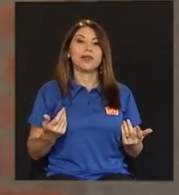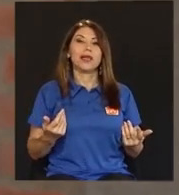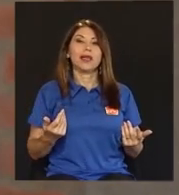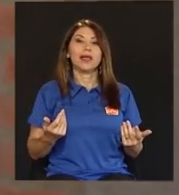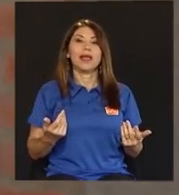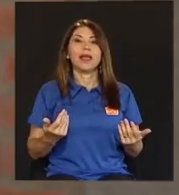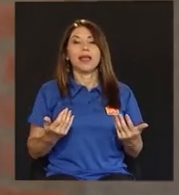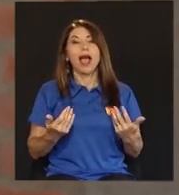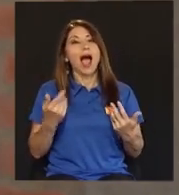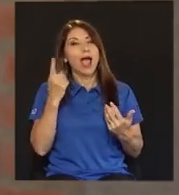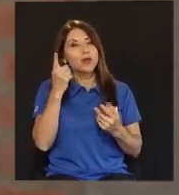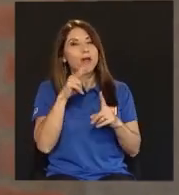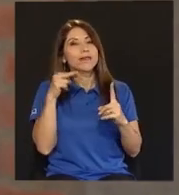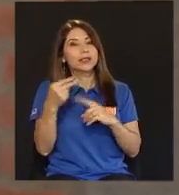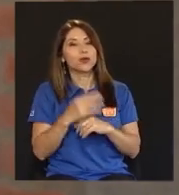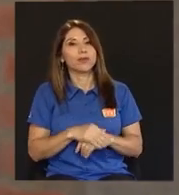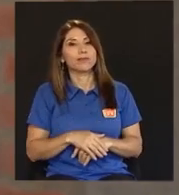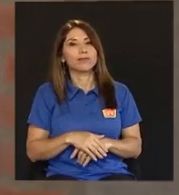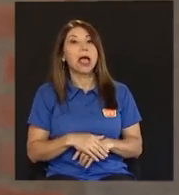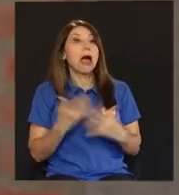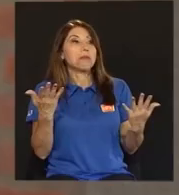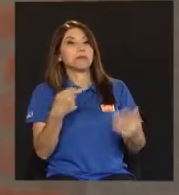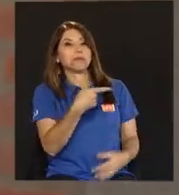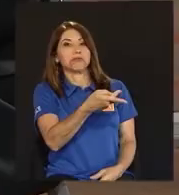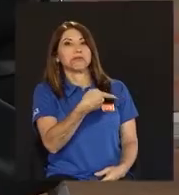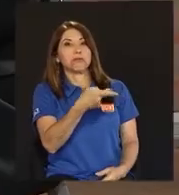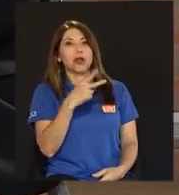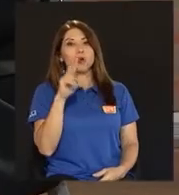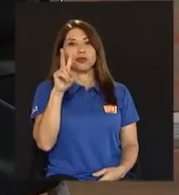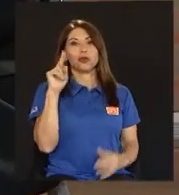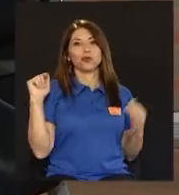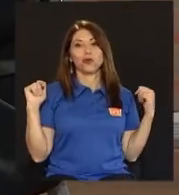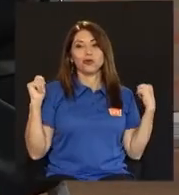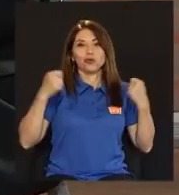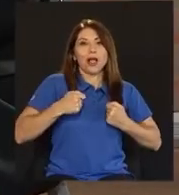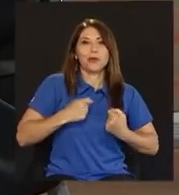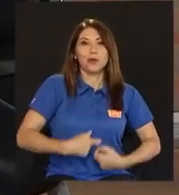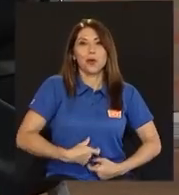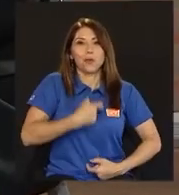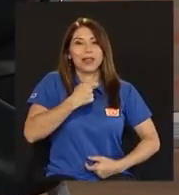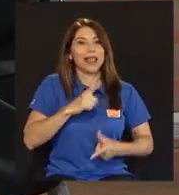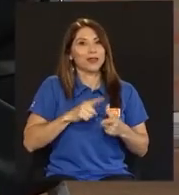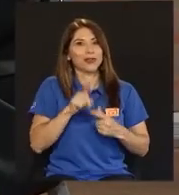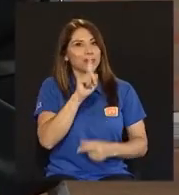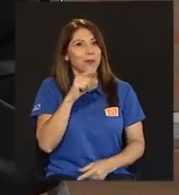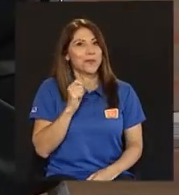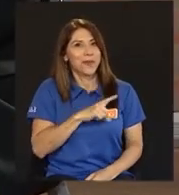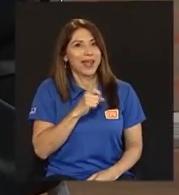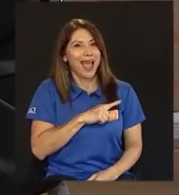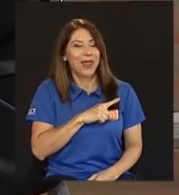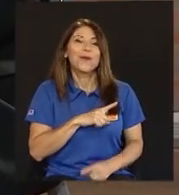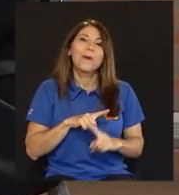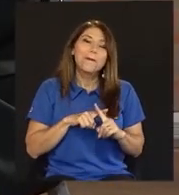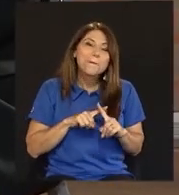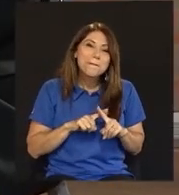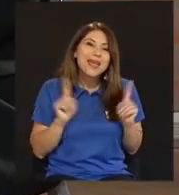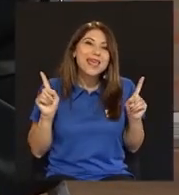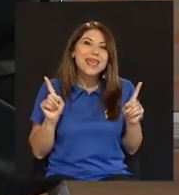el saco y la corbata, los dos andamos con saco y corbata, de manera que no es un pecado, pero hay una percepción